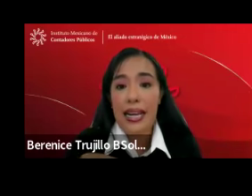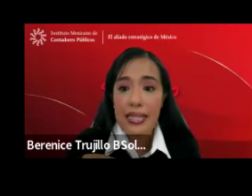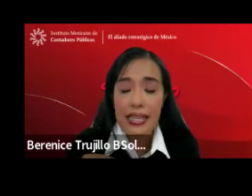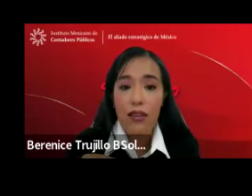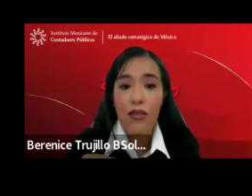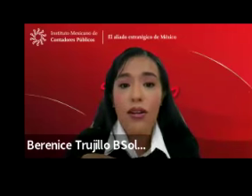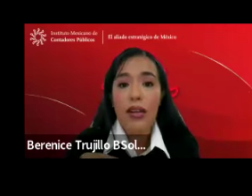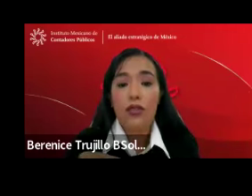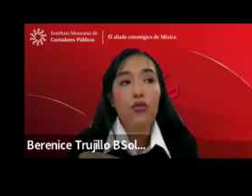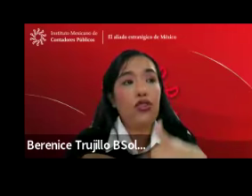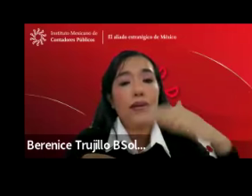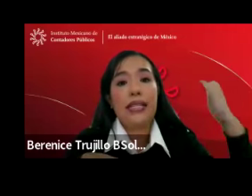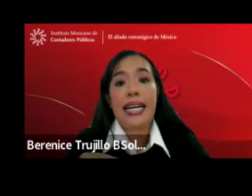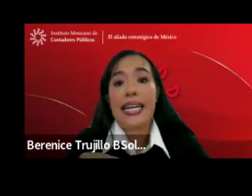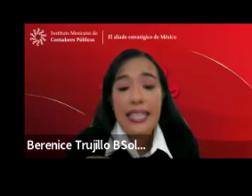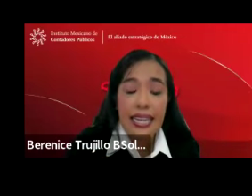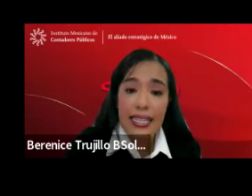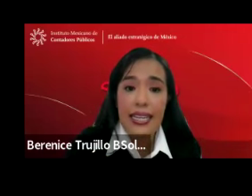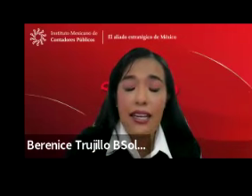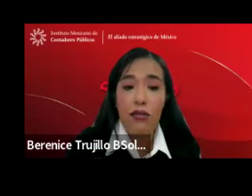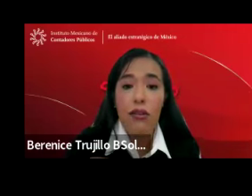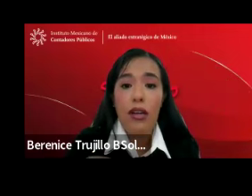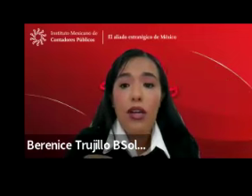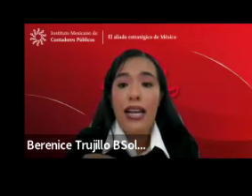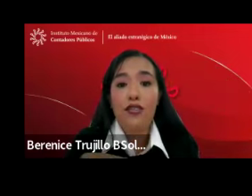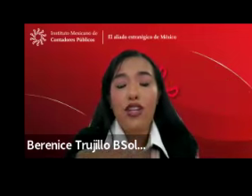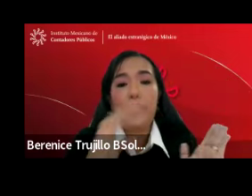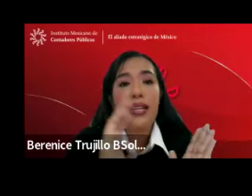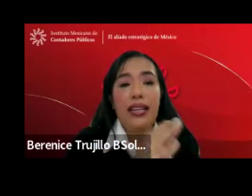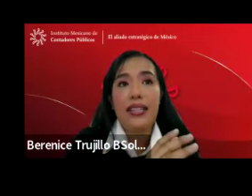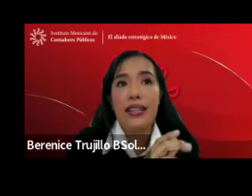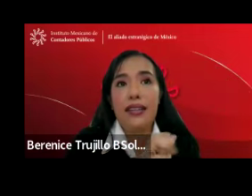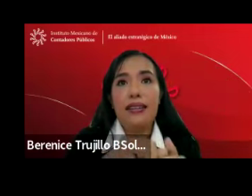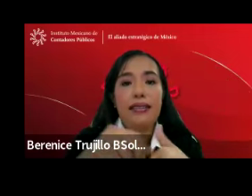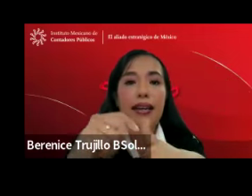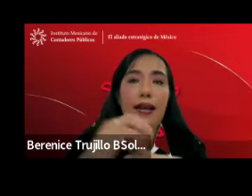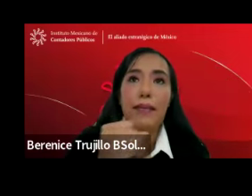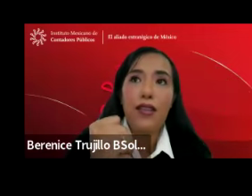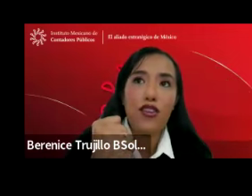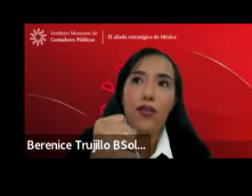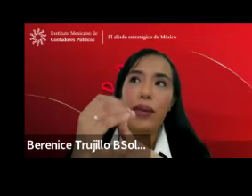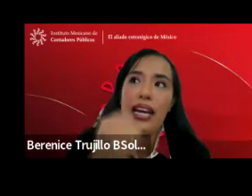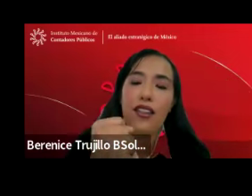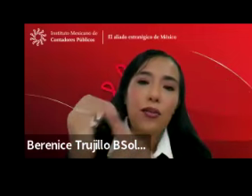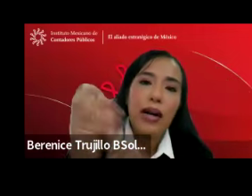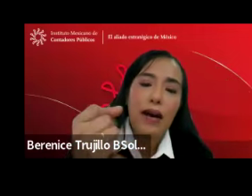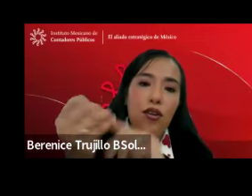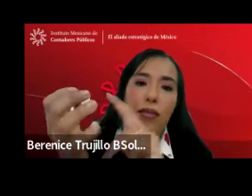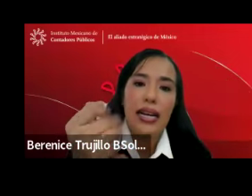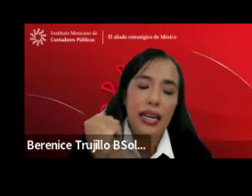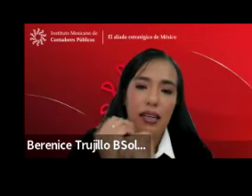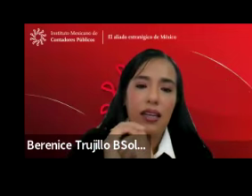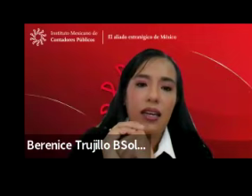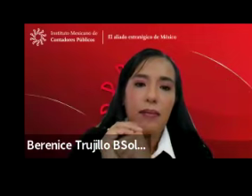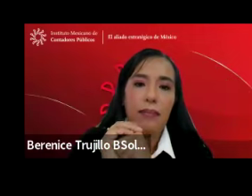sabes si en verdad la hicieron, tú no sabes a quién se la hicieron. Ellos te pueden decir, me donó Pedro,